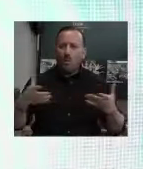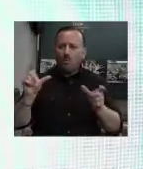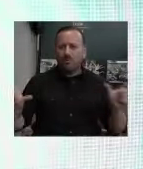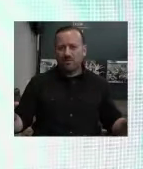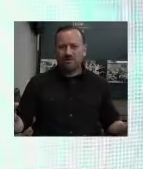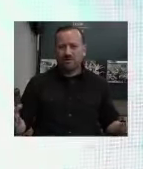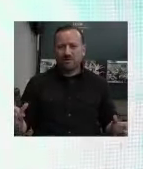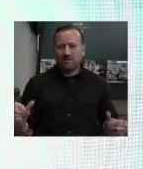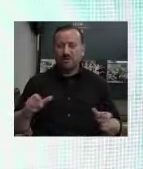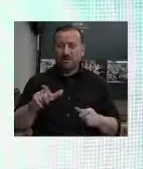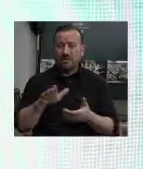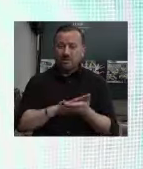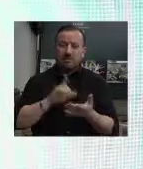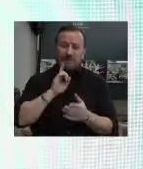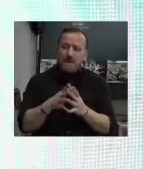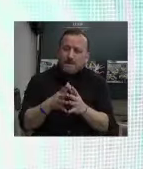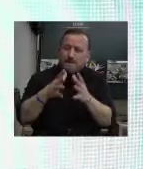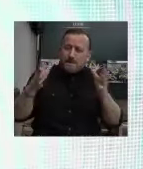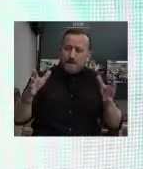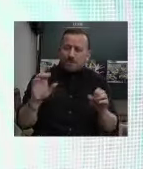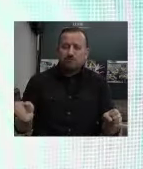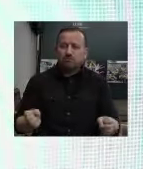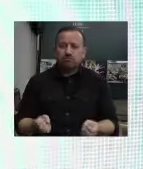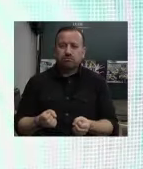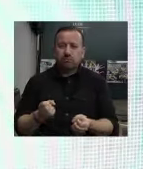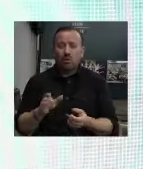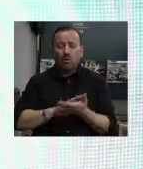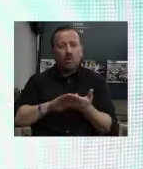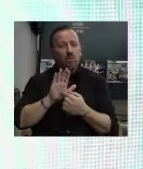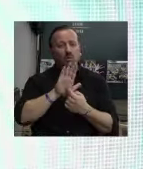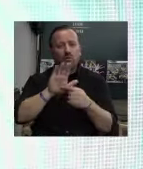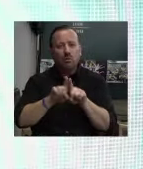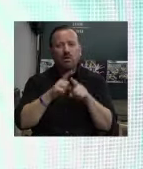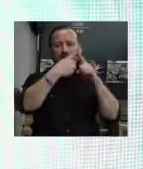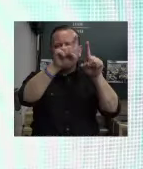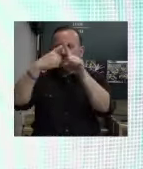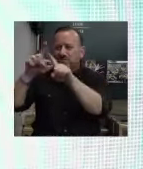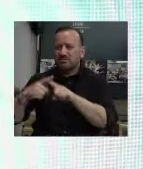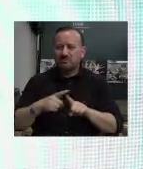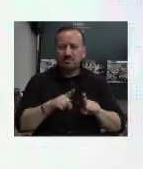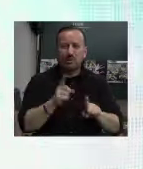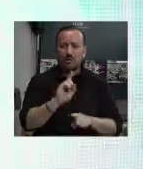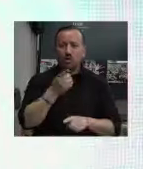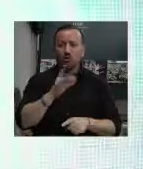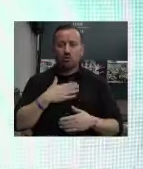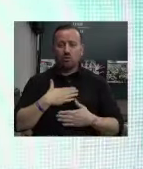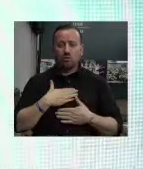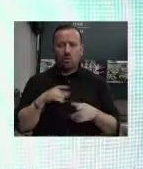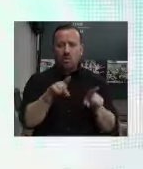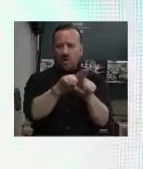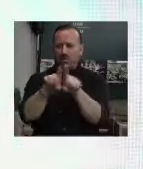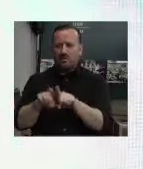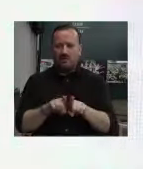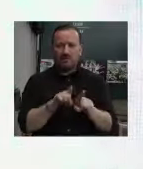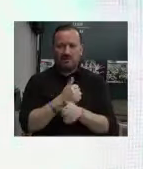plural lo que más aflora son nuestras diferencias no nuestras uniformidades